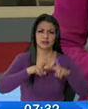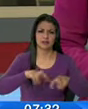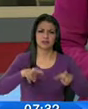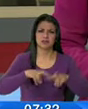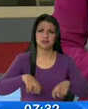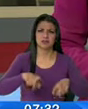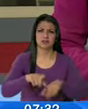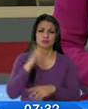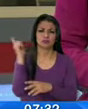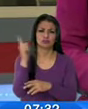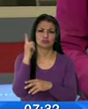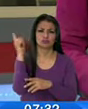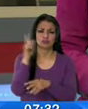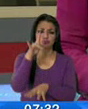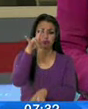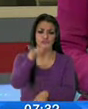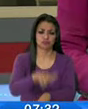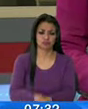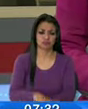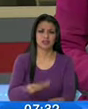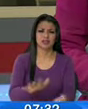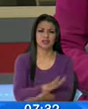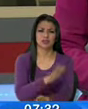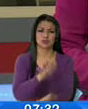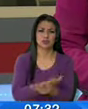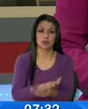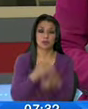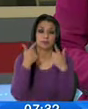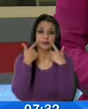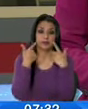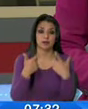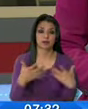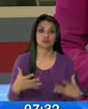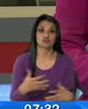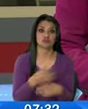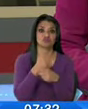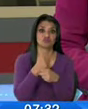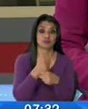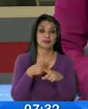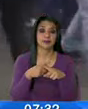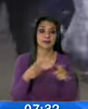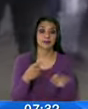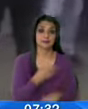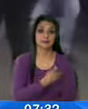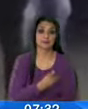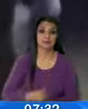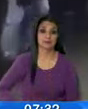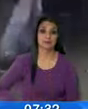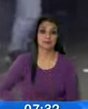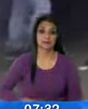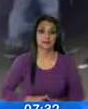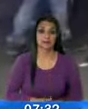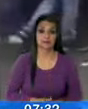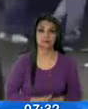hizo un helicóptero en una unidad educativa para resguardar la seguridad del exmandatario.